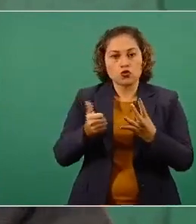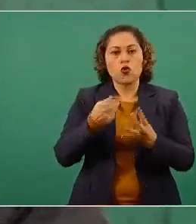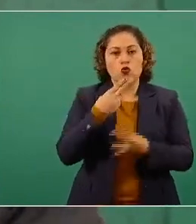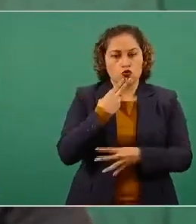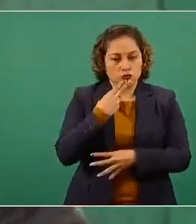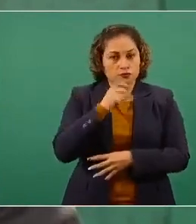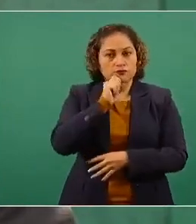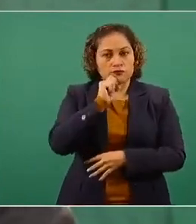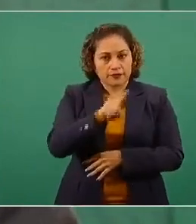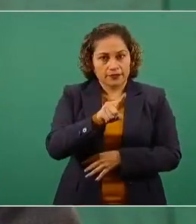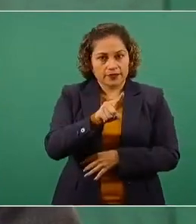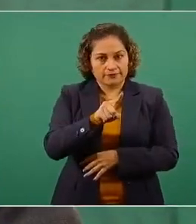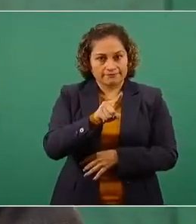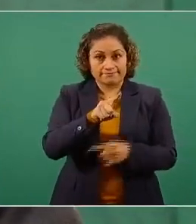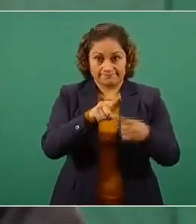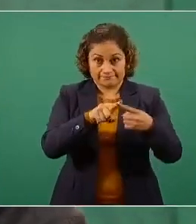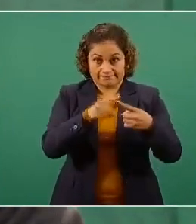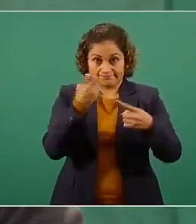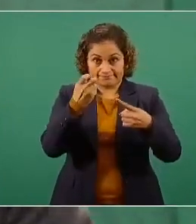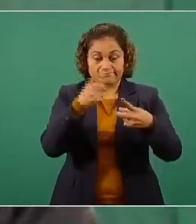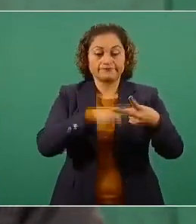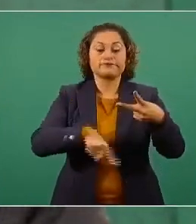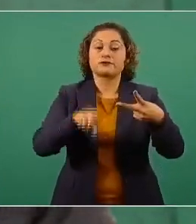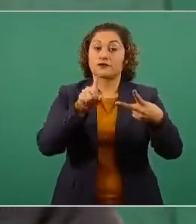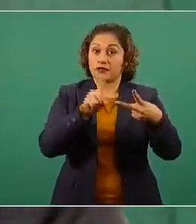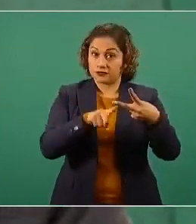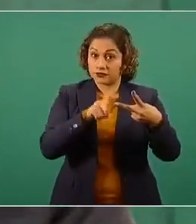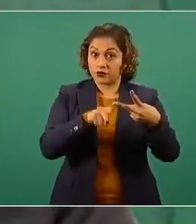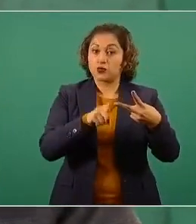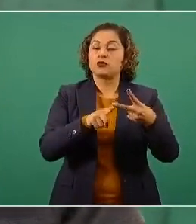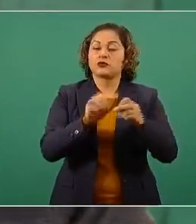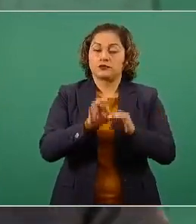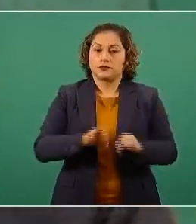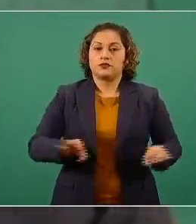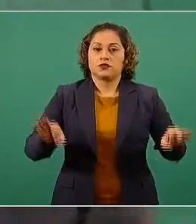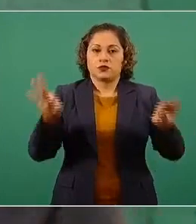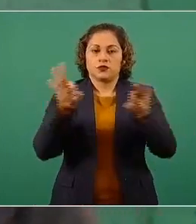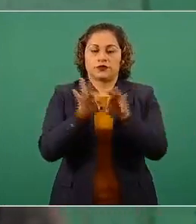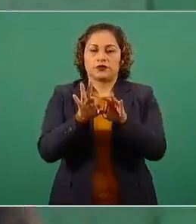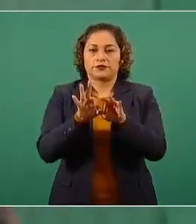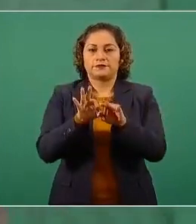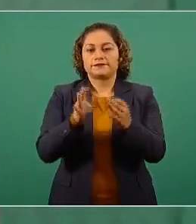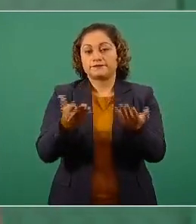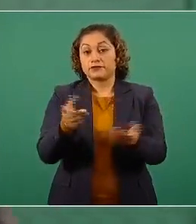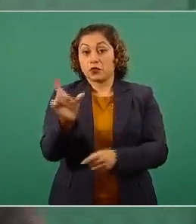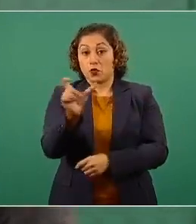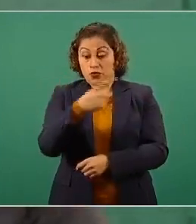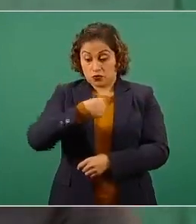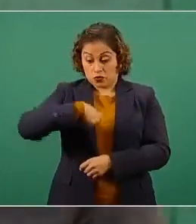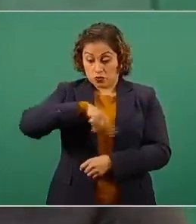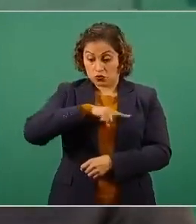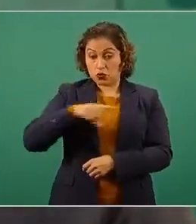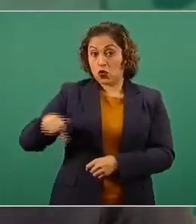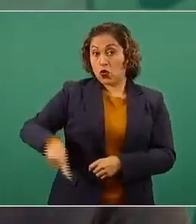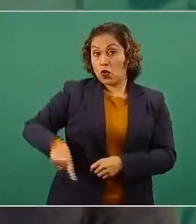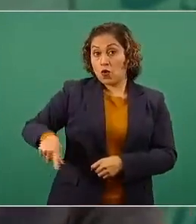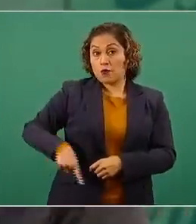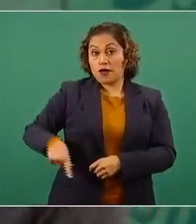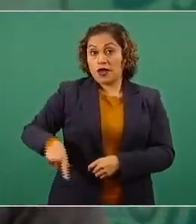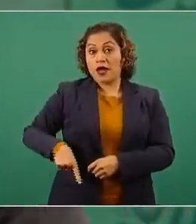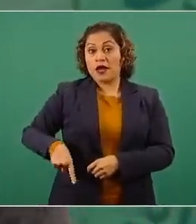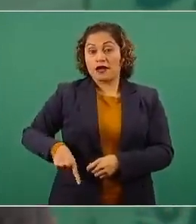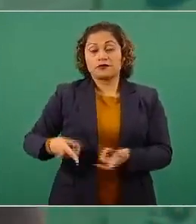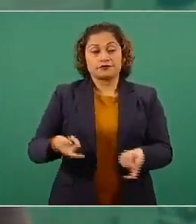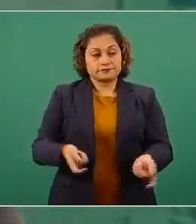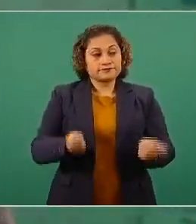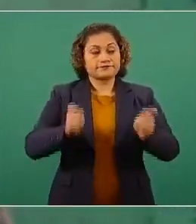Por eso apunto lo segundo, que es muy importante. Desde que llegamos, en vez de cerrar